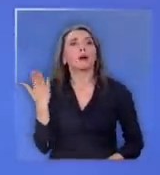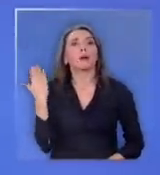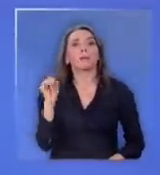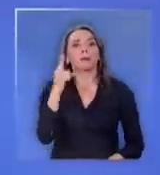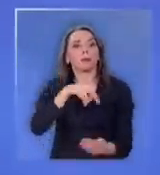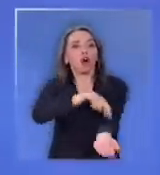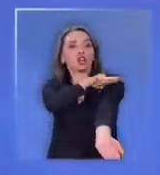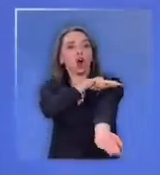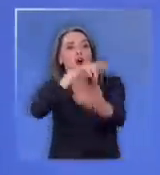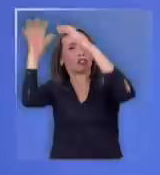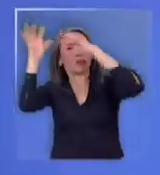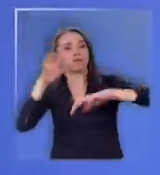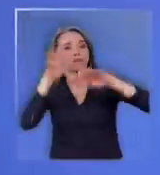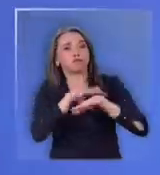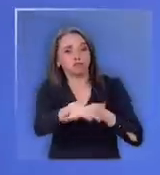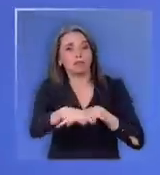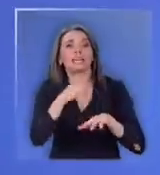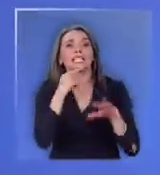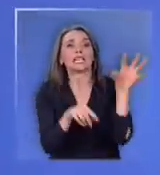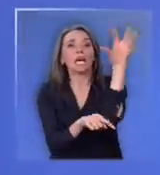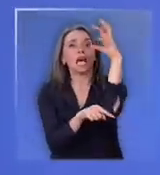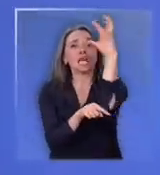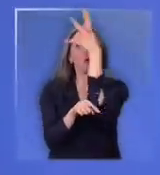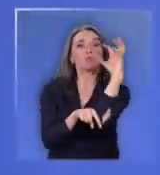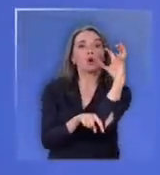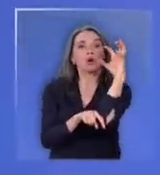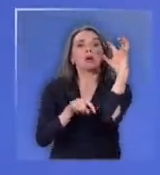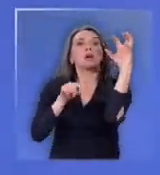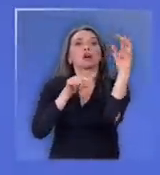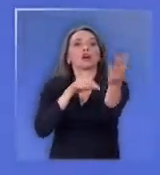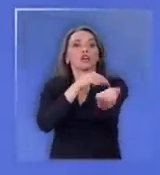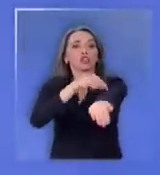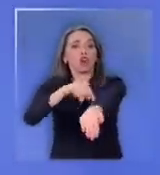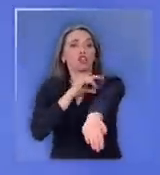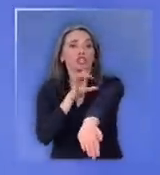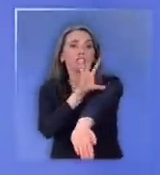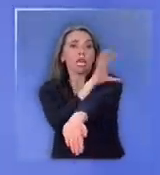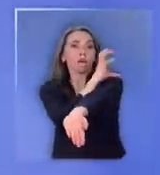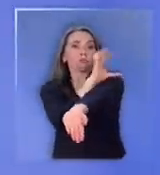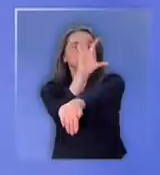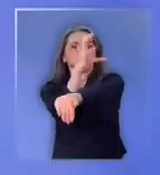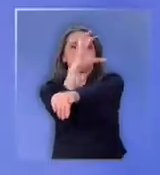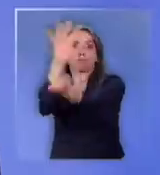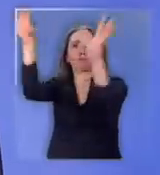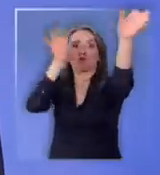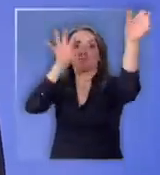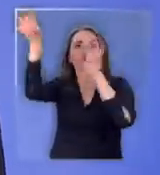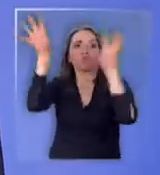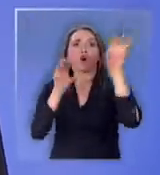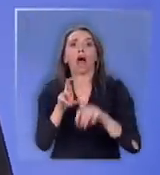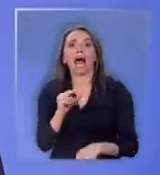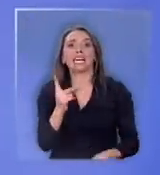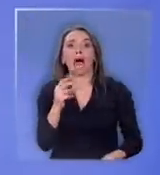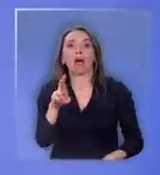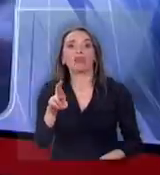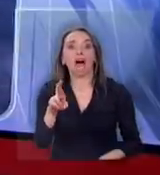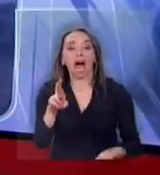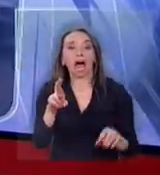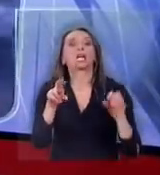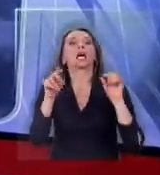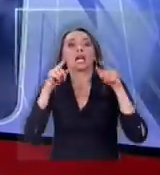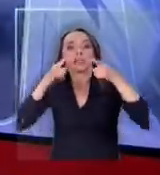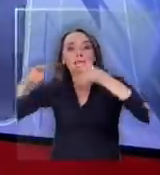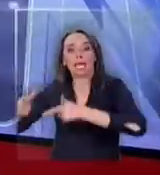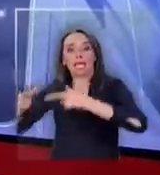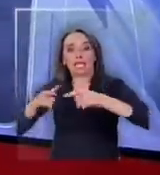en el norte, de traer efectivamente radares y llenar de radares prácticamente todo Chile, porque recordemos que igual los radares tienen una cierta cobertura,